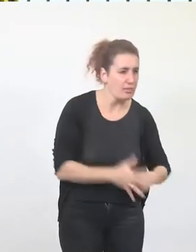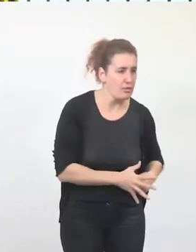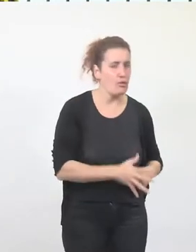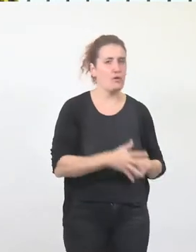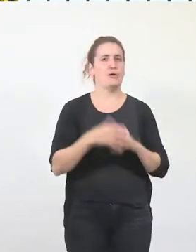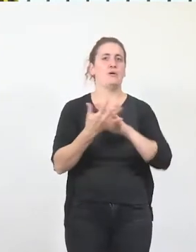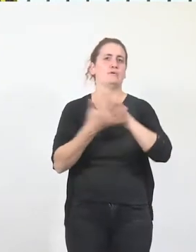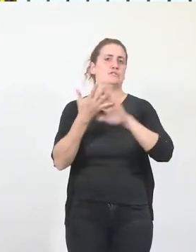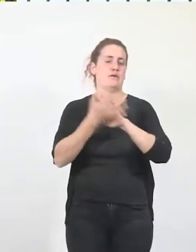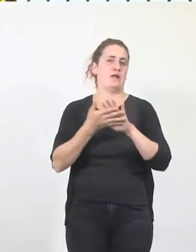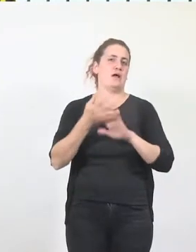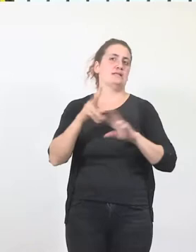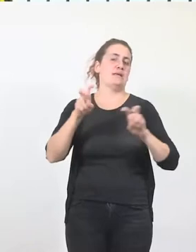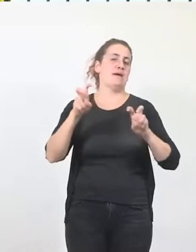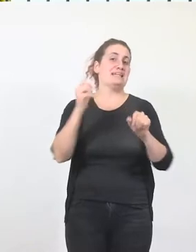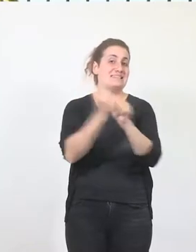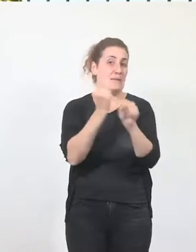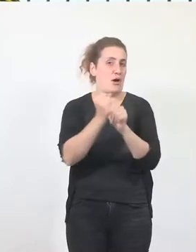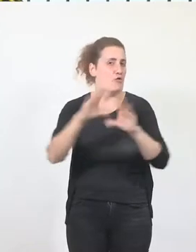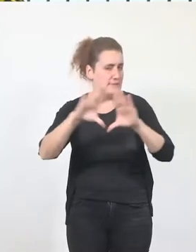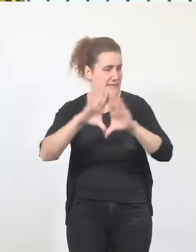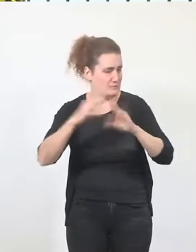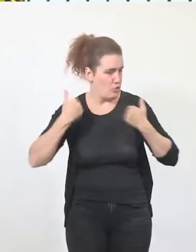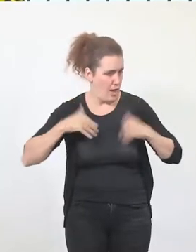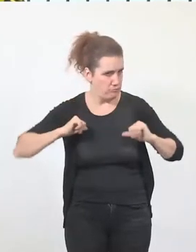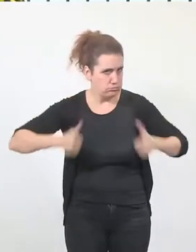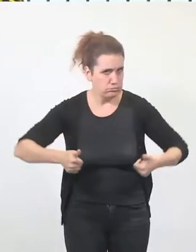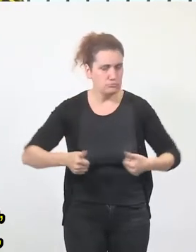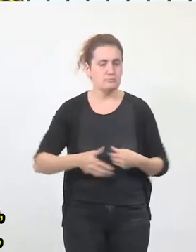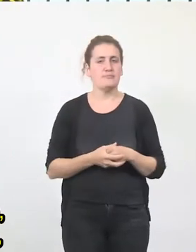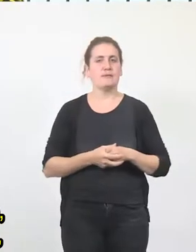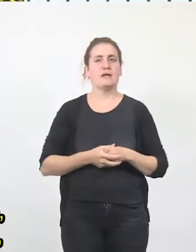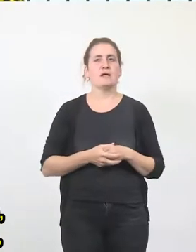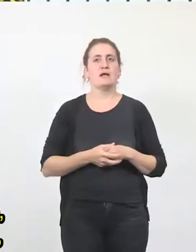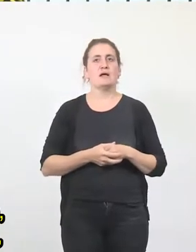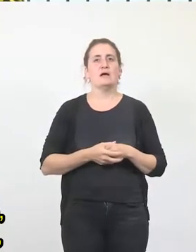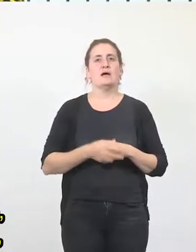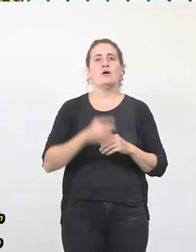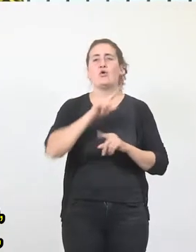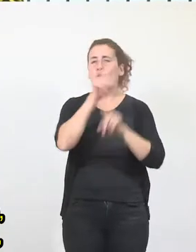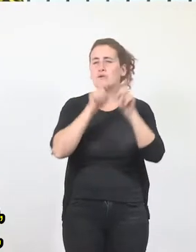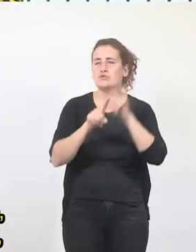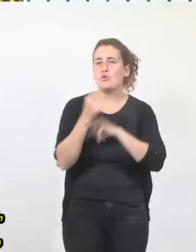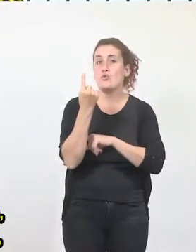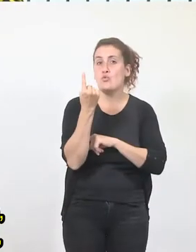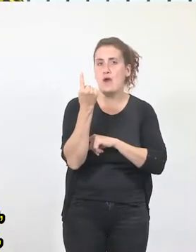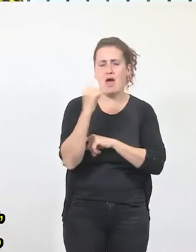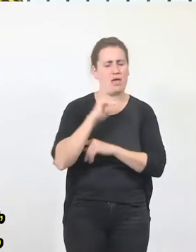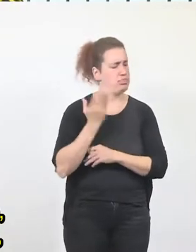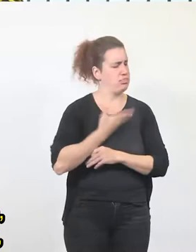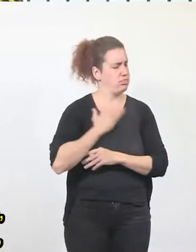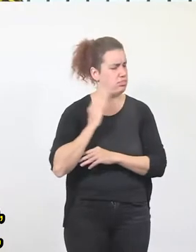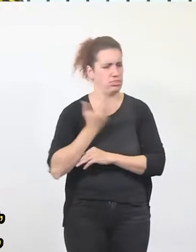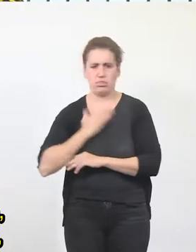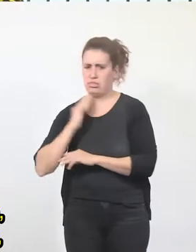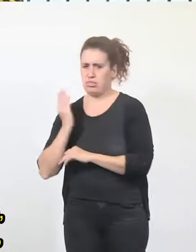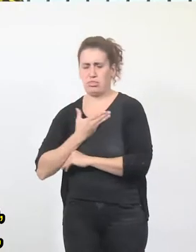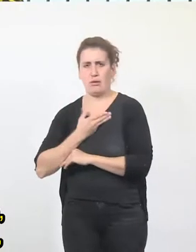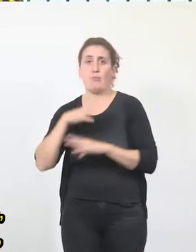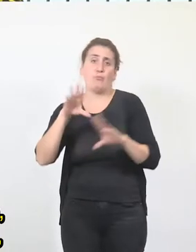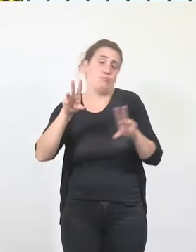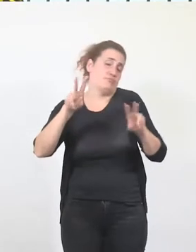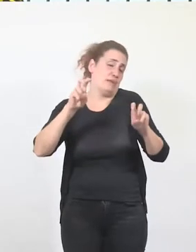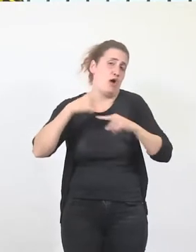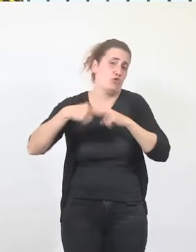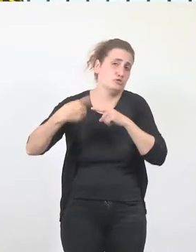cuestiones puramente del trabajo del feminismo allá. Una de las cuestiones que más daño hacen, por sus consecuencias, su carácter